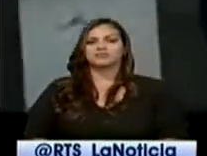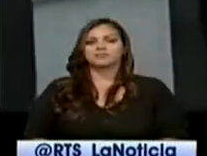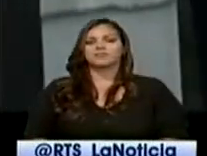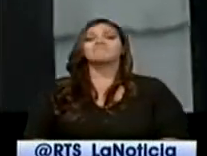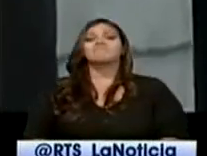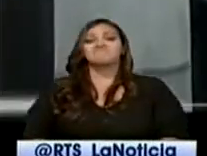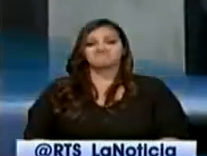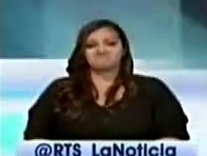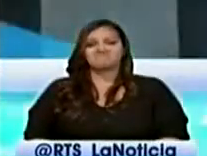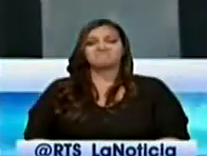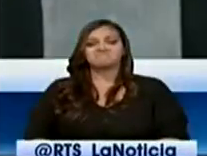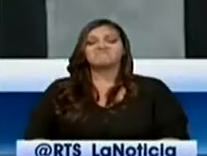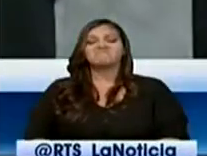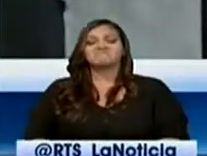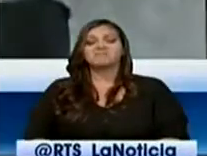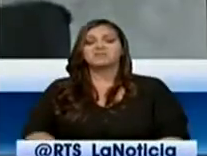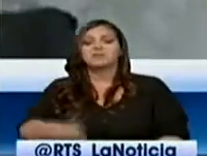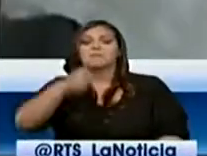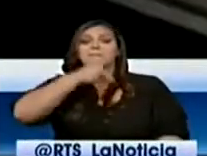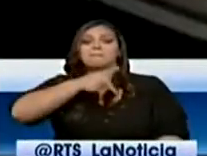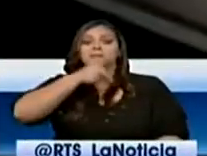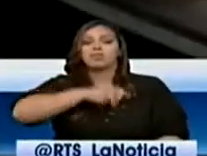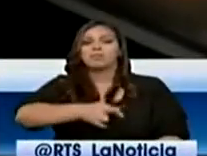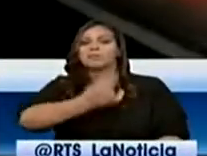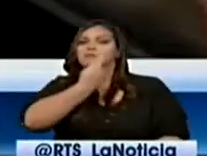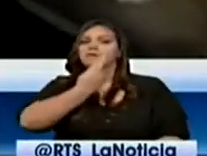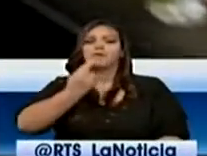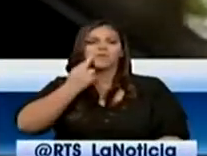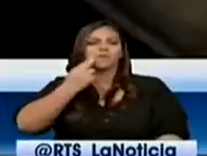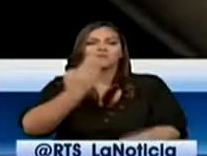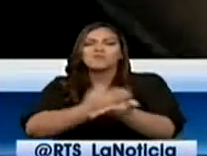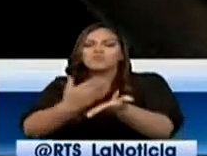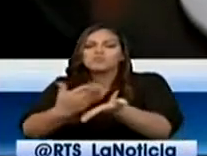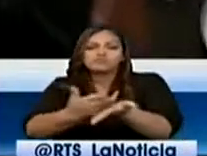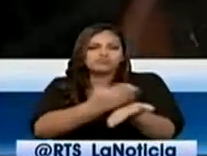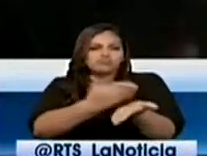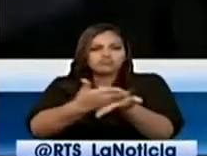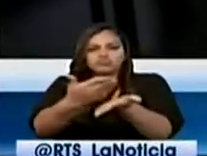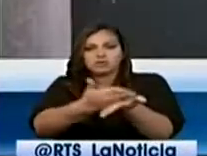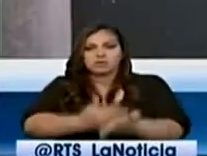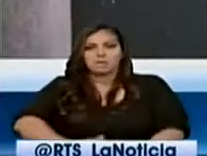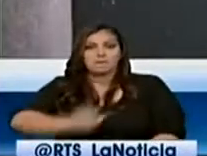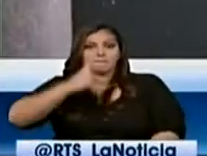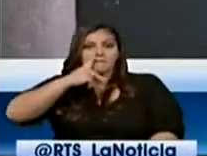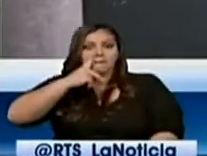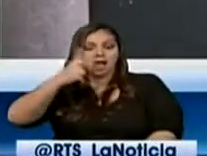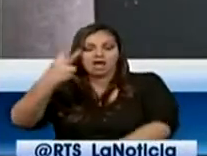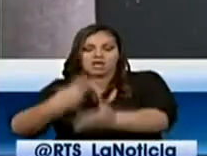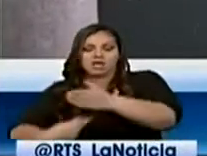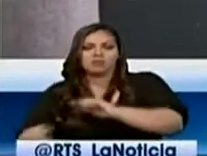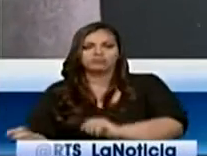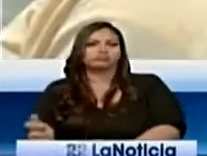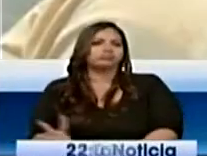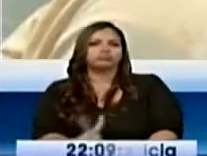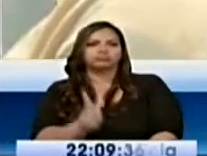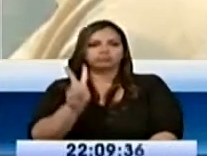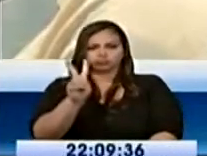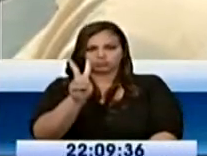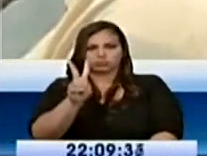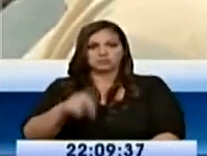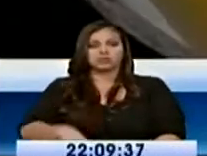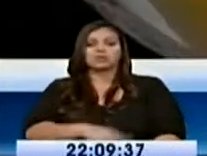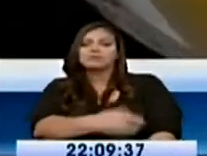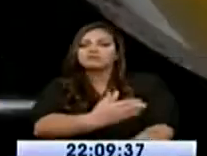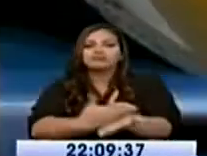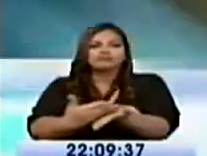Padre e hijo mueren en un incendio tras recibir quemaduras en un local de comidas de propiedad de los fallecidos. El hecho se produjo en el sitio Estancia